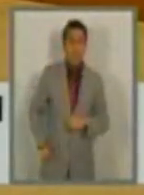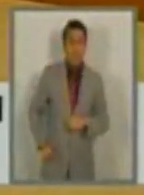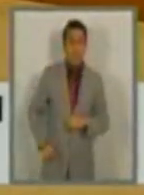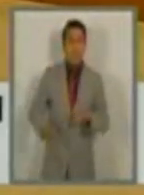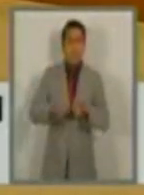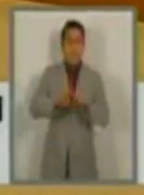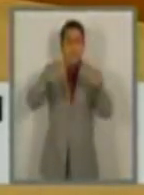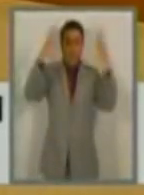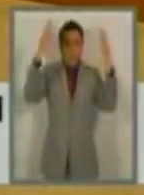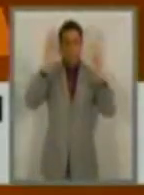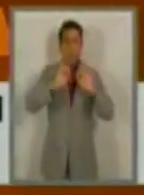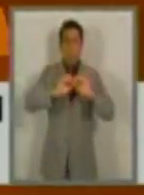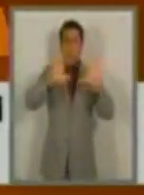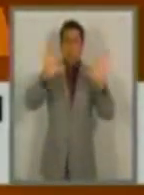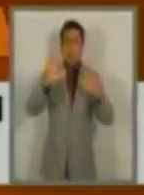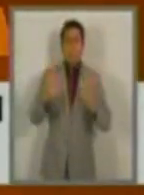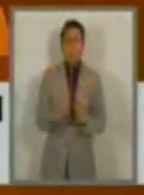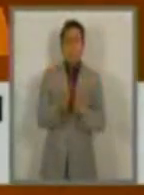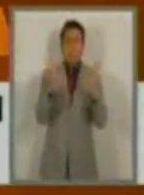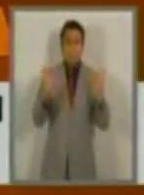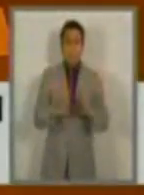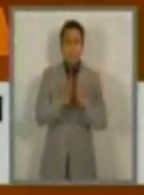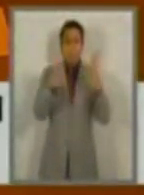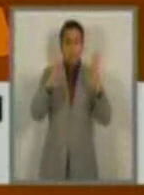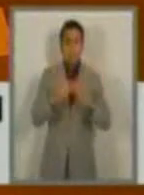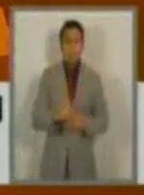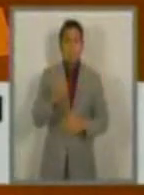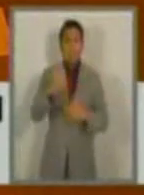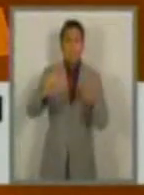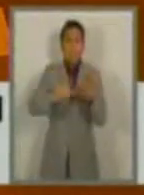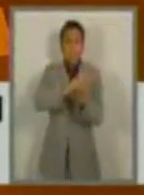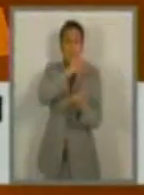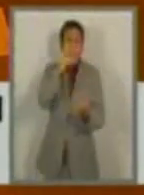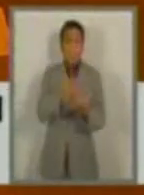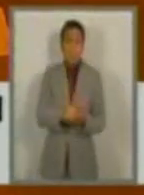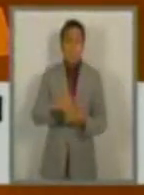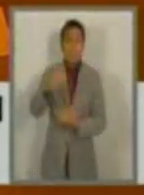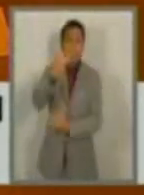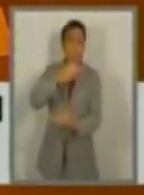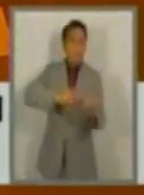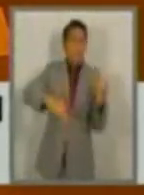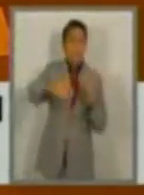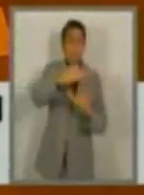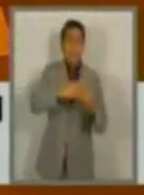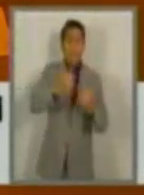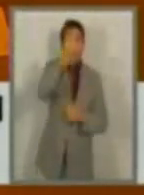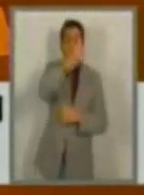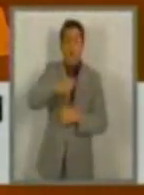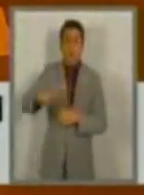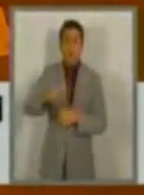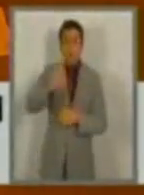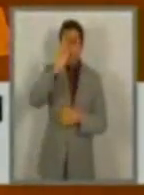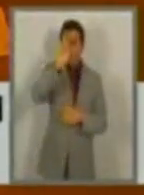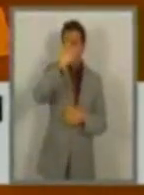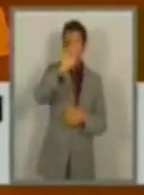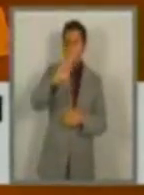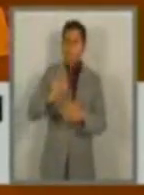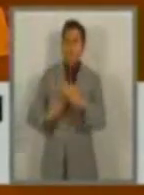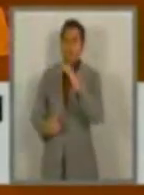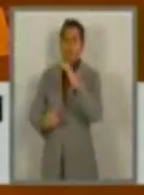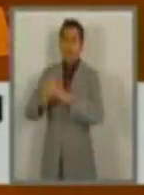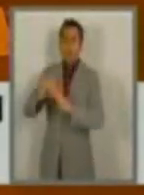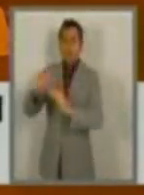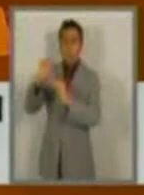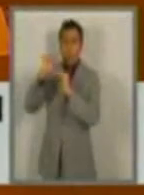y participativo. Con esta ley, todos estamos obligados a respetar los topes de comunicación social, pero